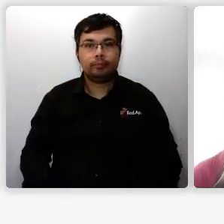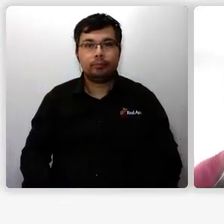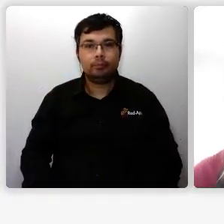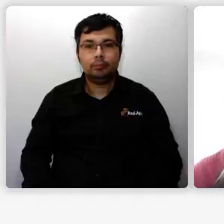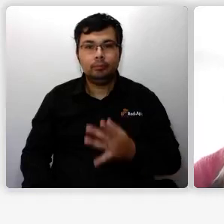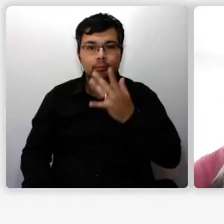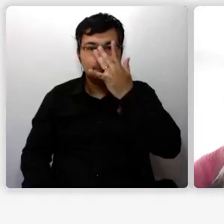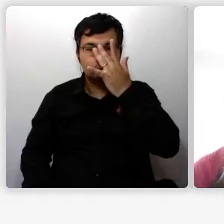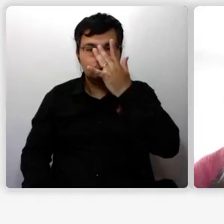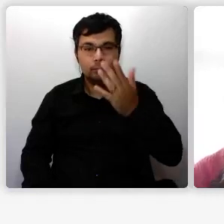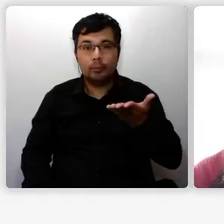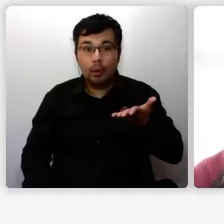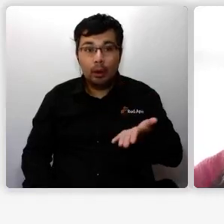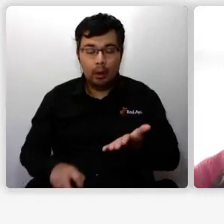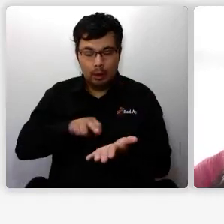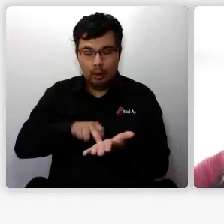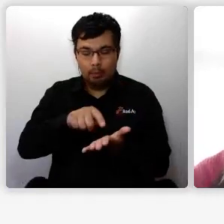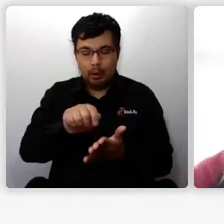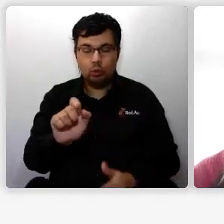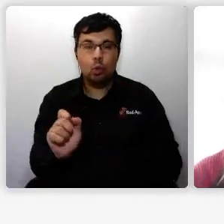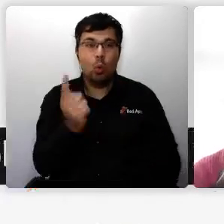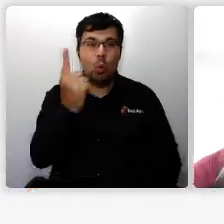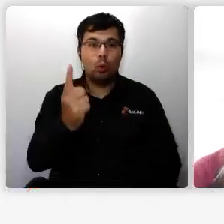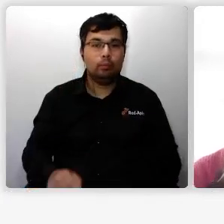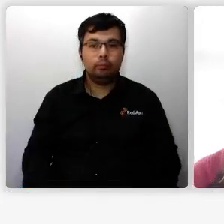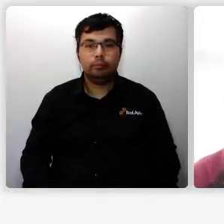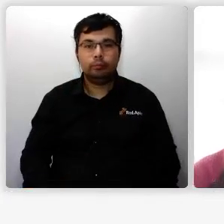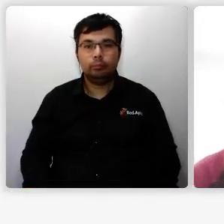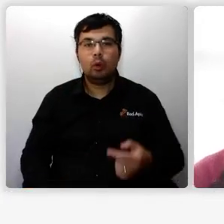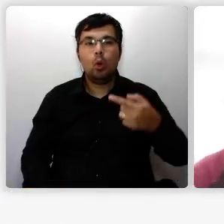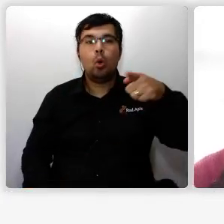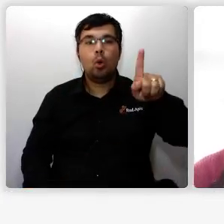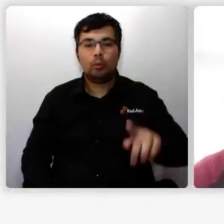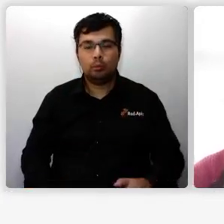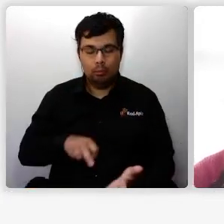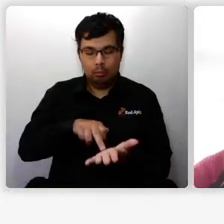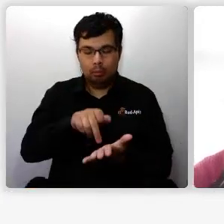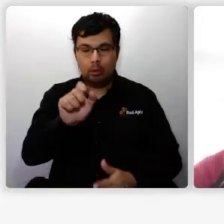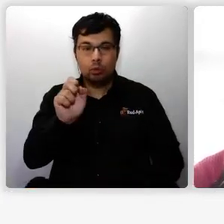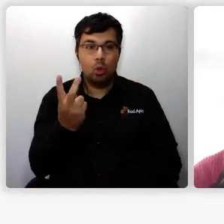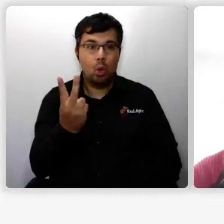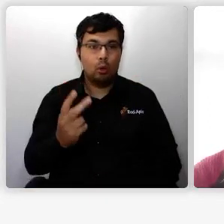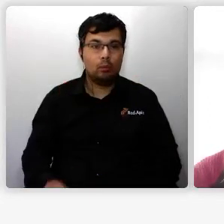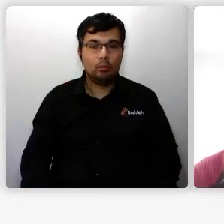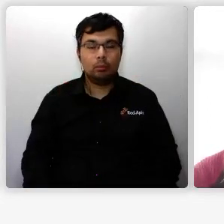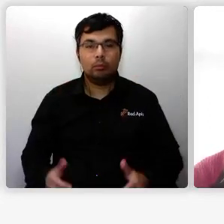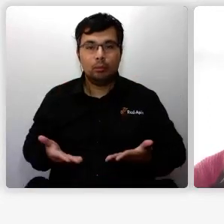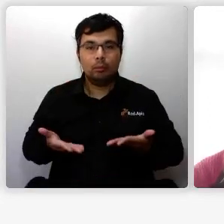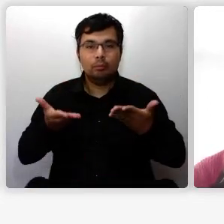desde este paso número uno. Paso número dos, da a conocer tu PyME.